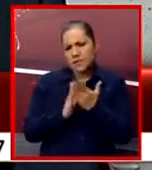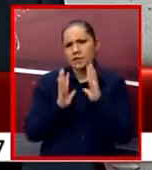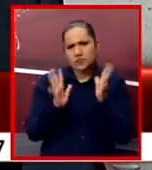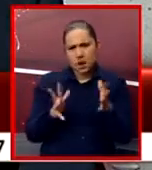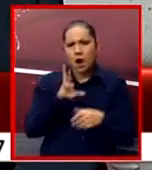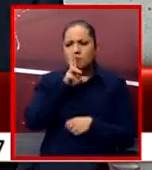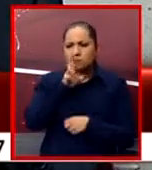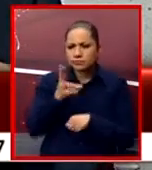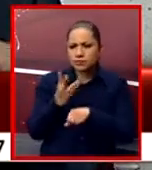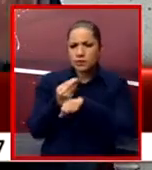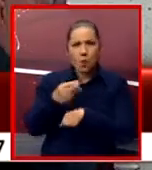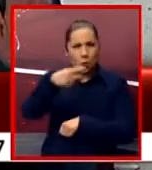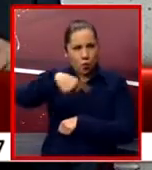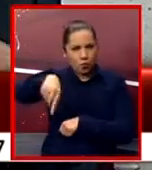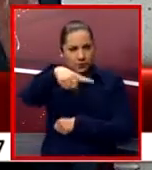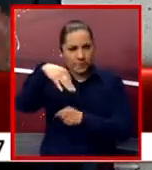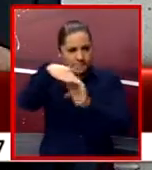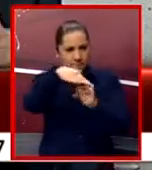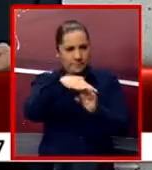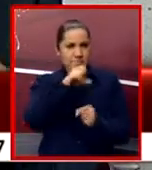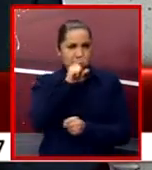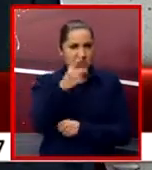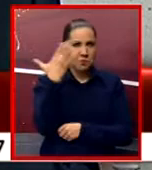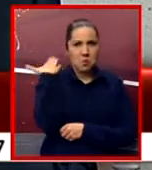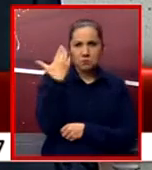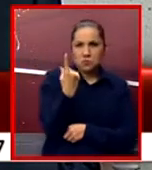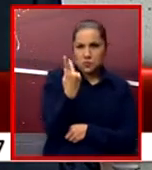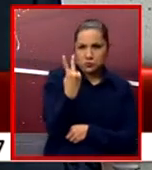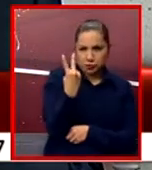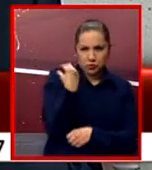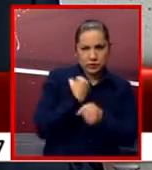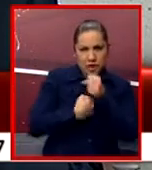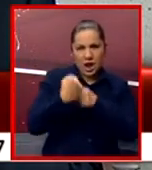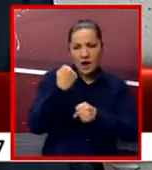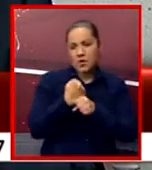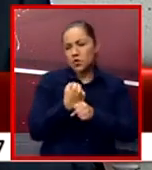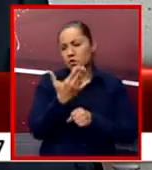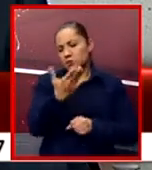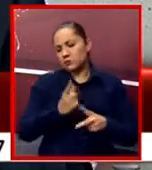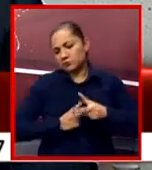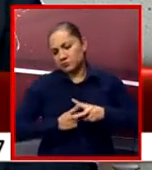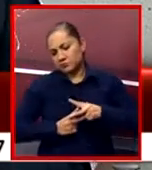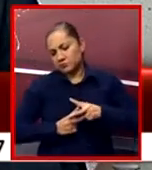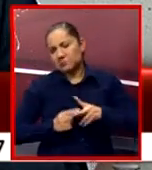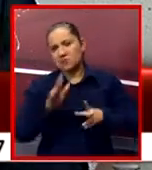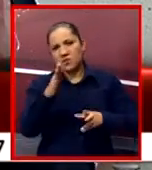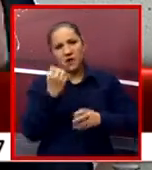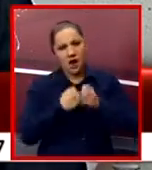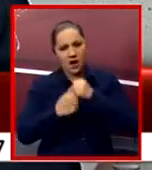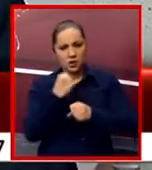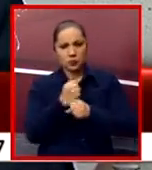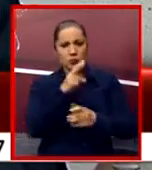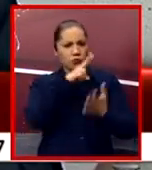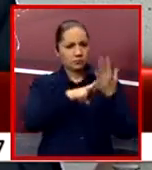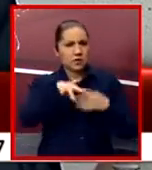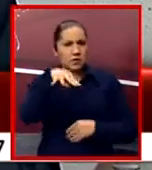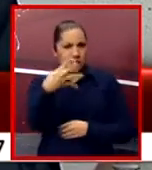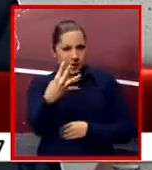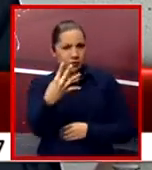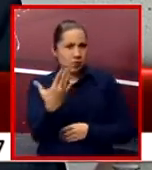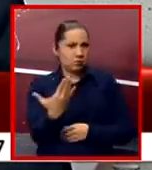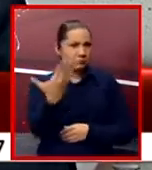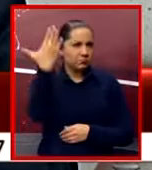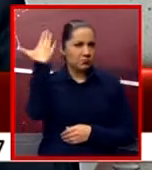ustedes aprobaron hace un par de años, a lo mejor en 2014, ya 3 años